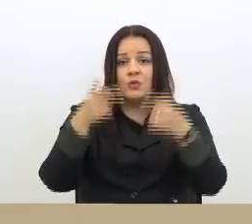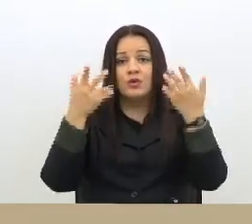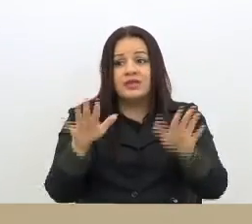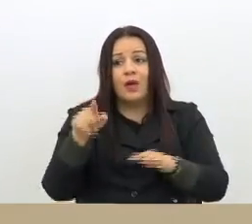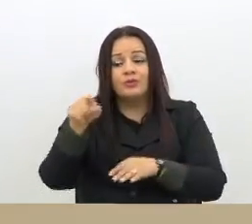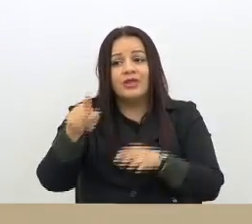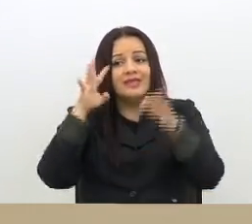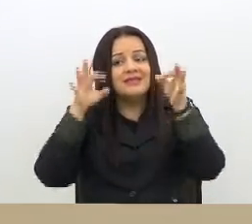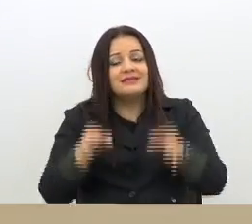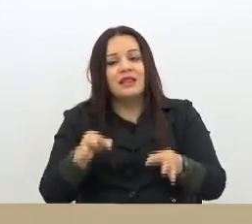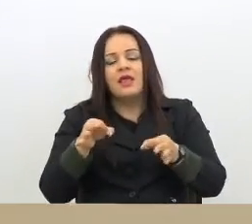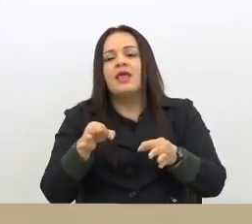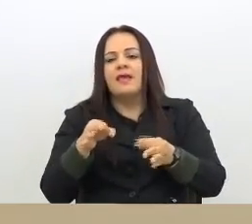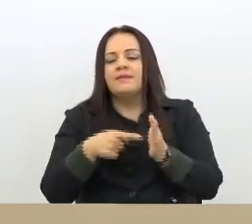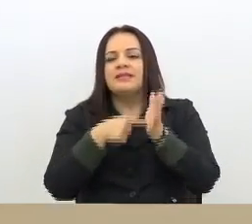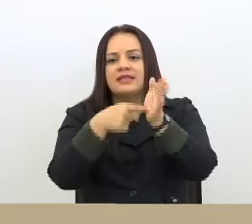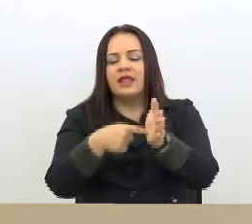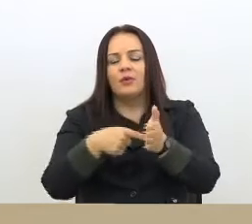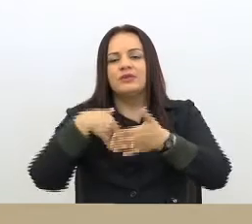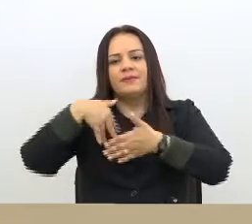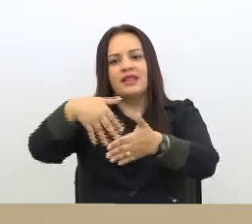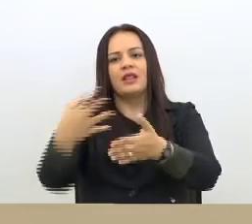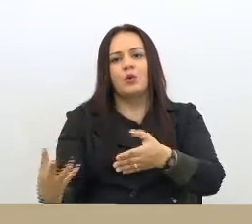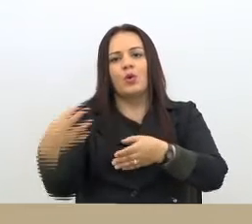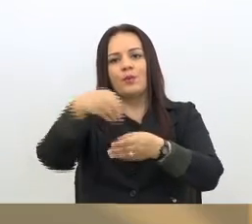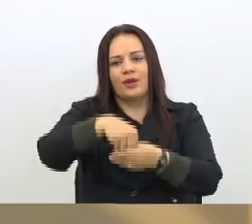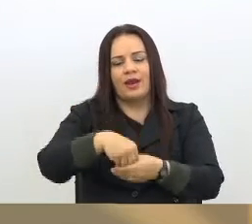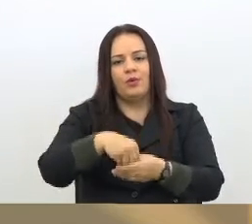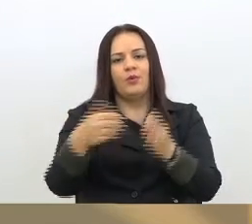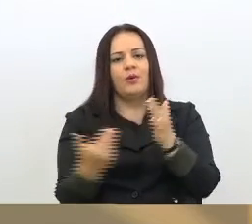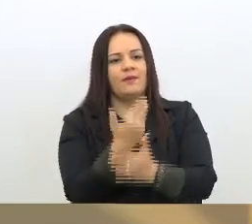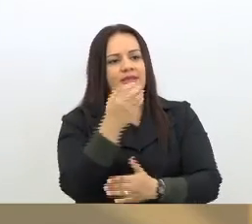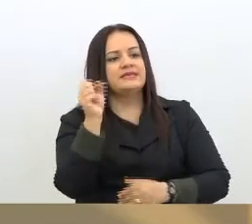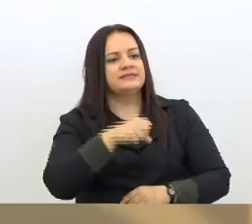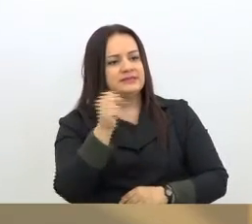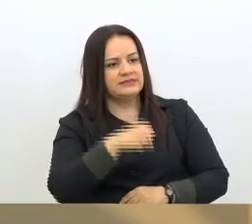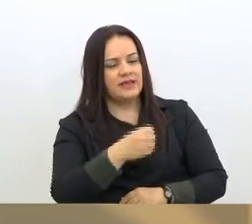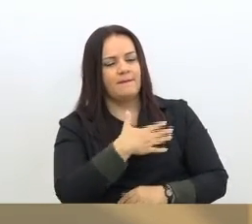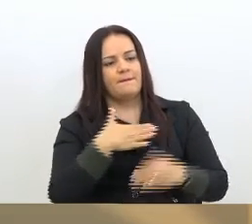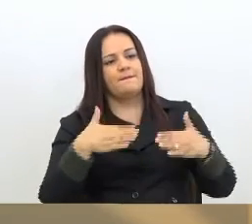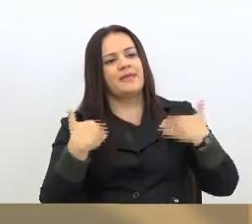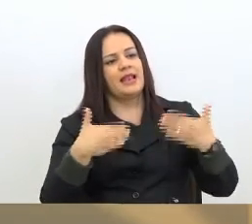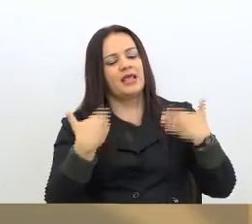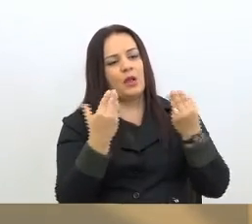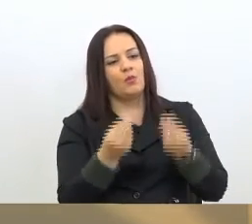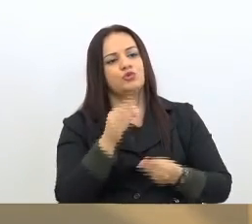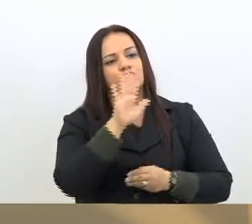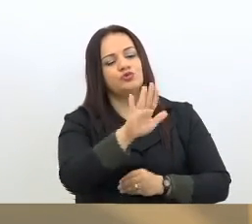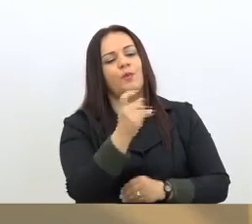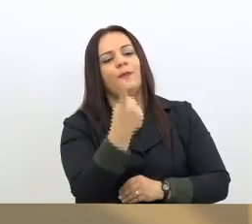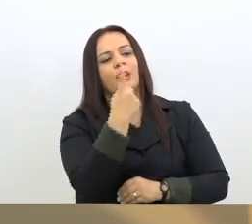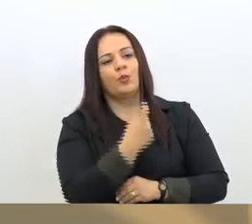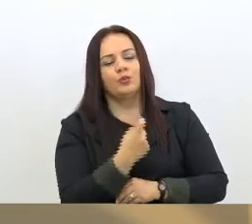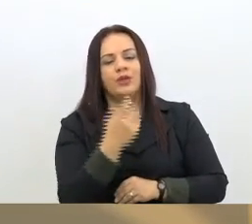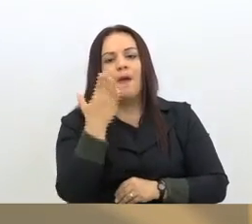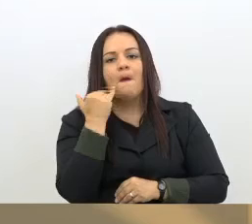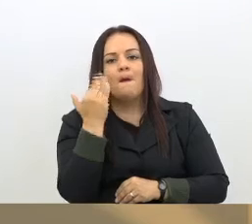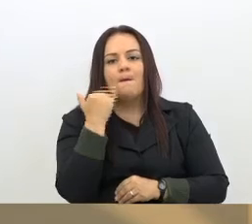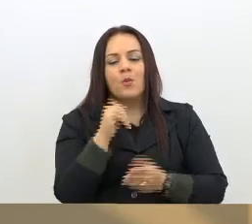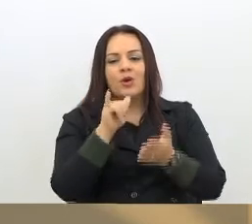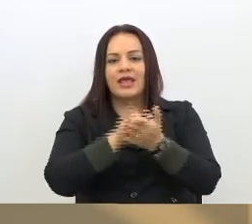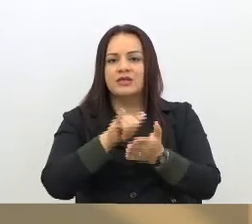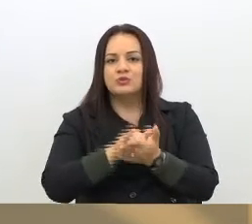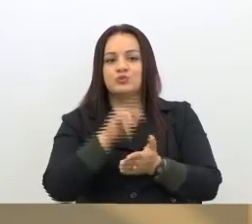presentar un expediente para incorporarlo nuevamente. Sin lugar a dudas, y me alegra mucho su pregunta, porque esto es un